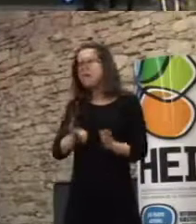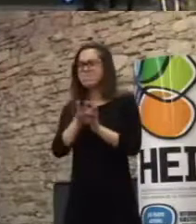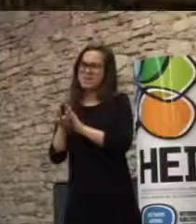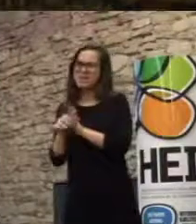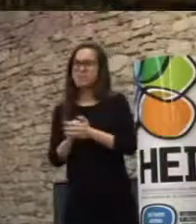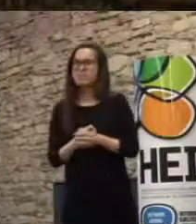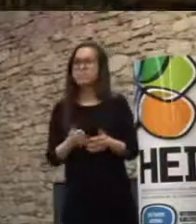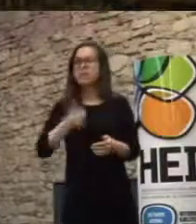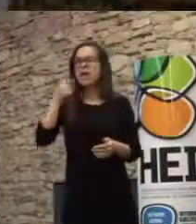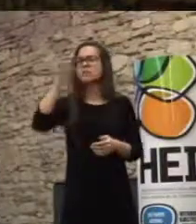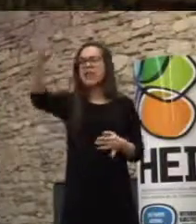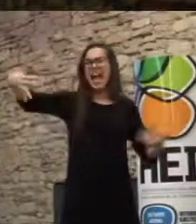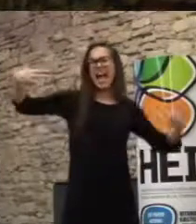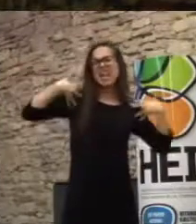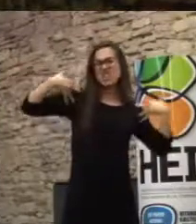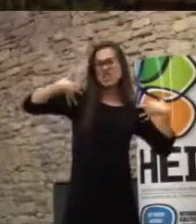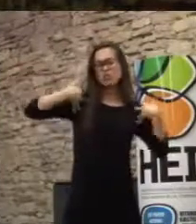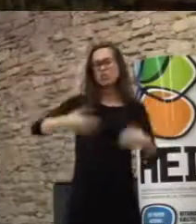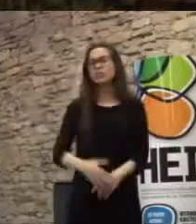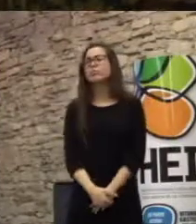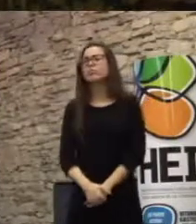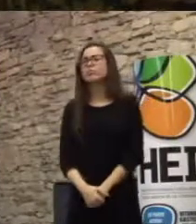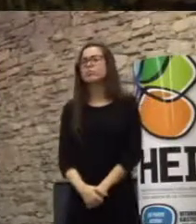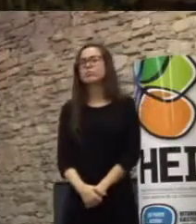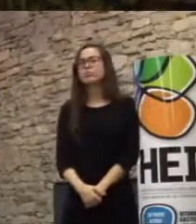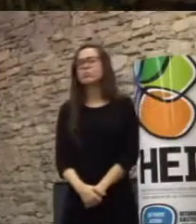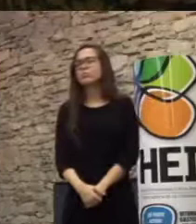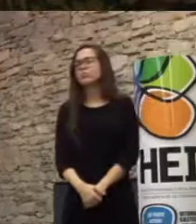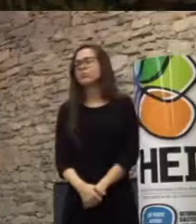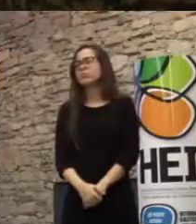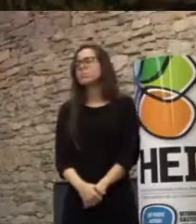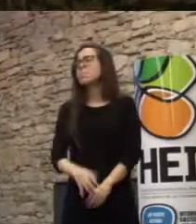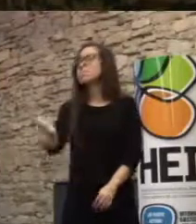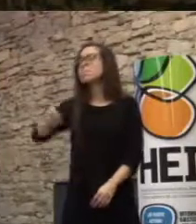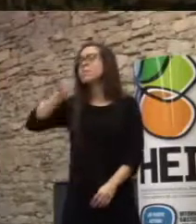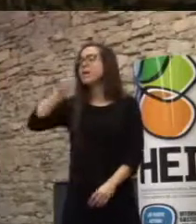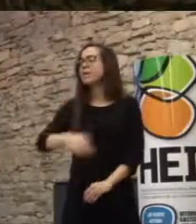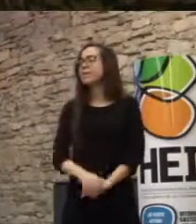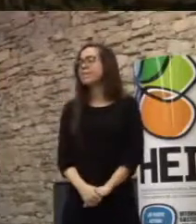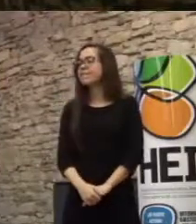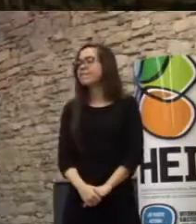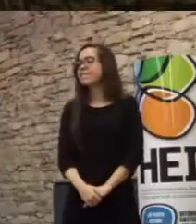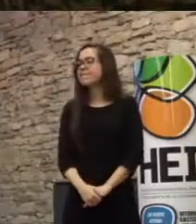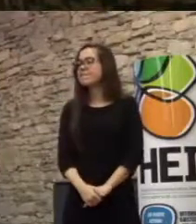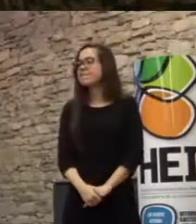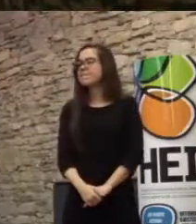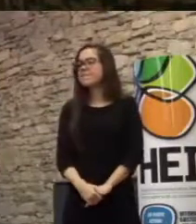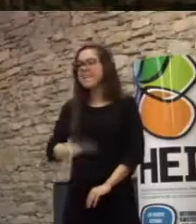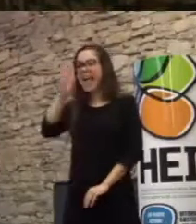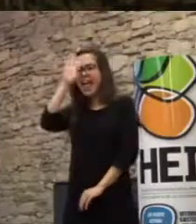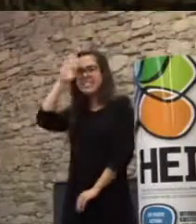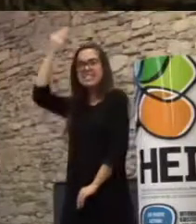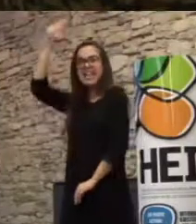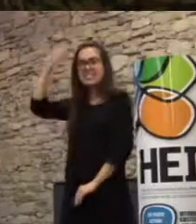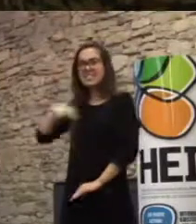más asko muy bien asko más éxtasis ahora no